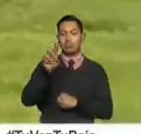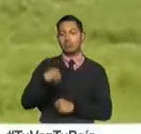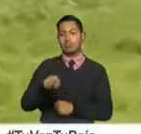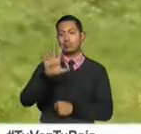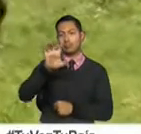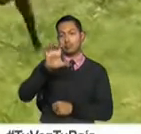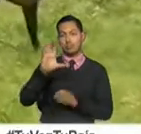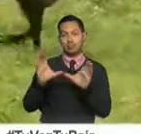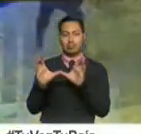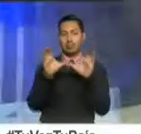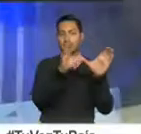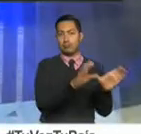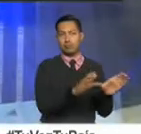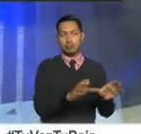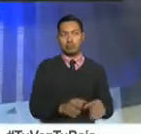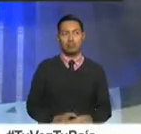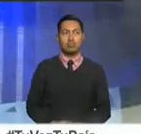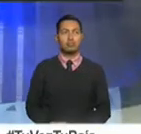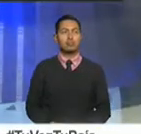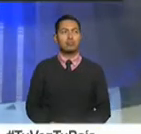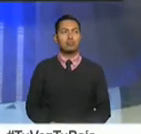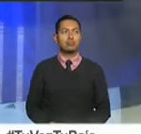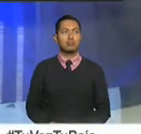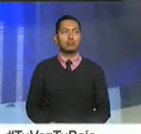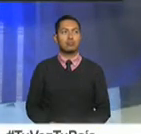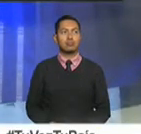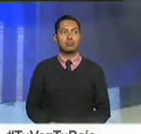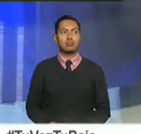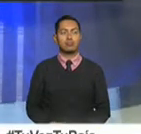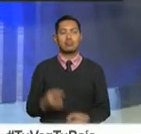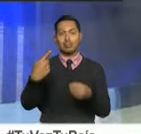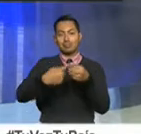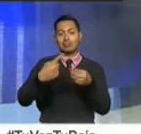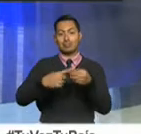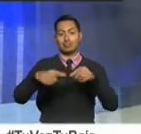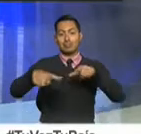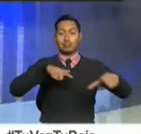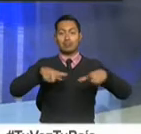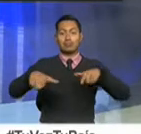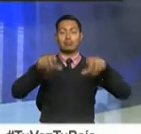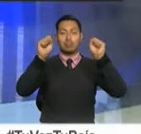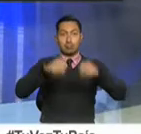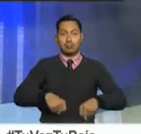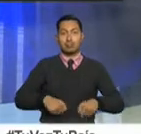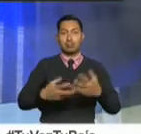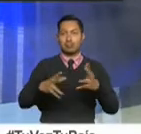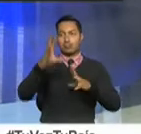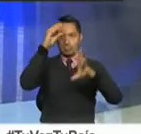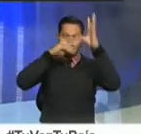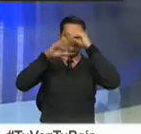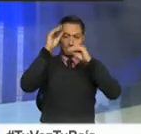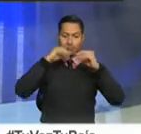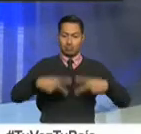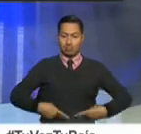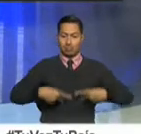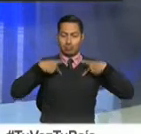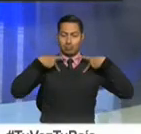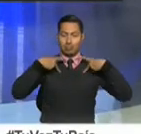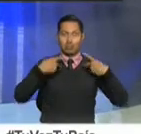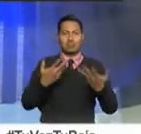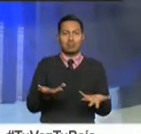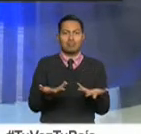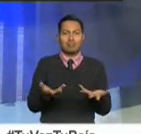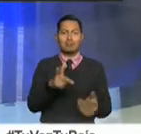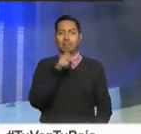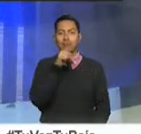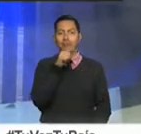Noticiero Ciudadano. Hay un lugar en Quito donde es posible conocer la vida e historia de la Libertadora del Libertador. Se